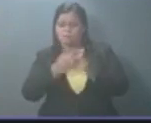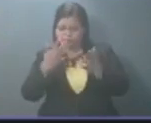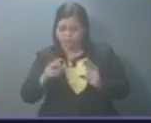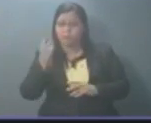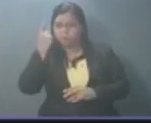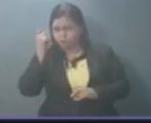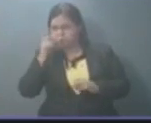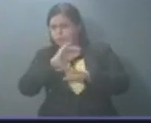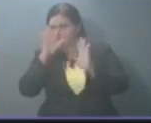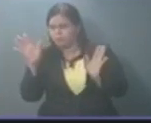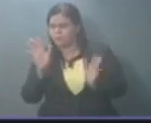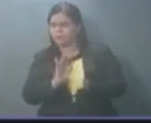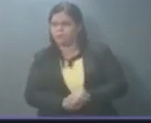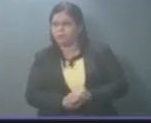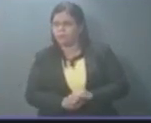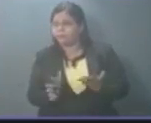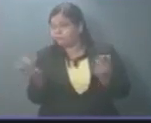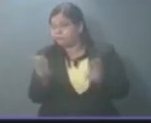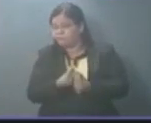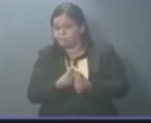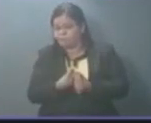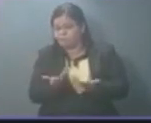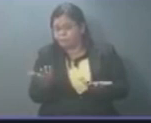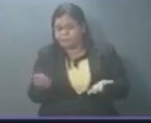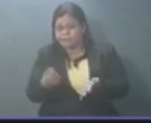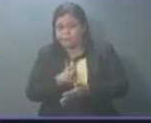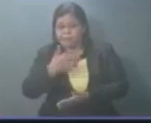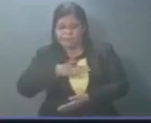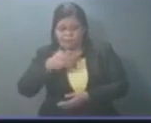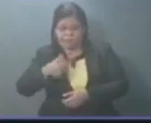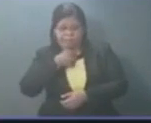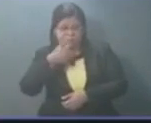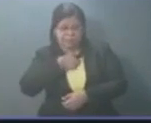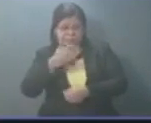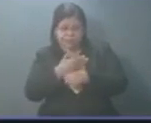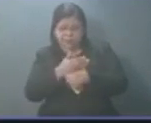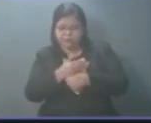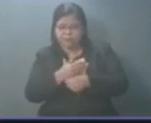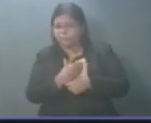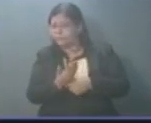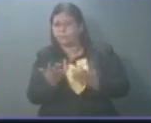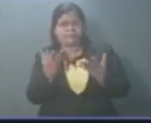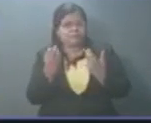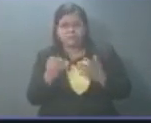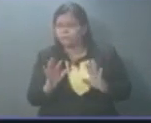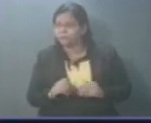causa. Muy pocos. Lamento mucho que mi propio partido político no haya